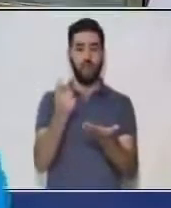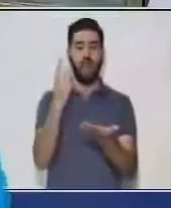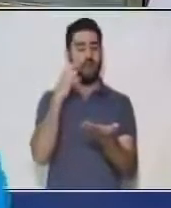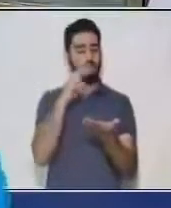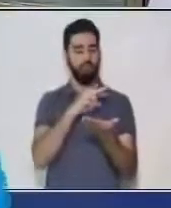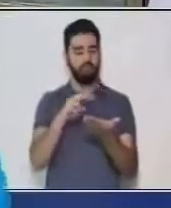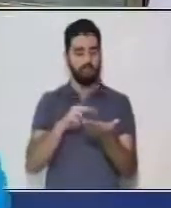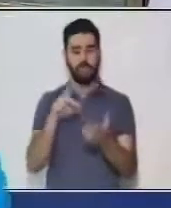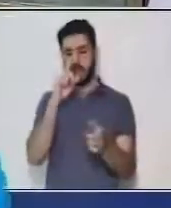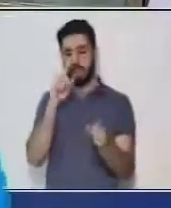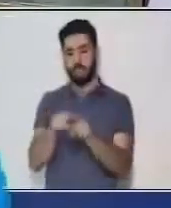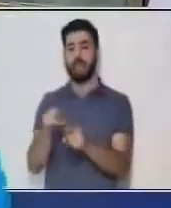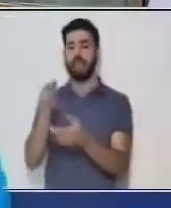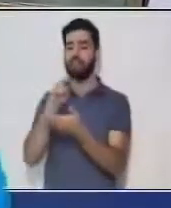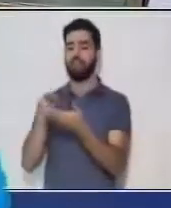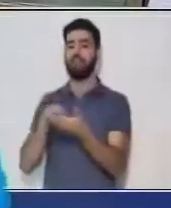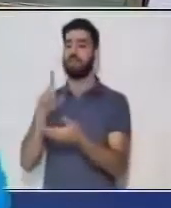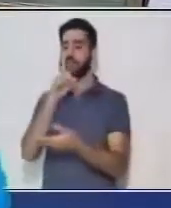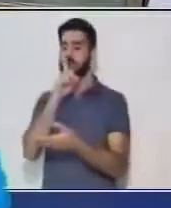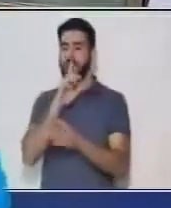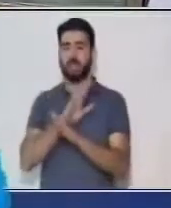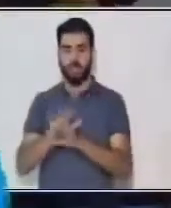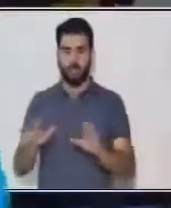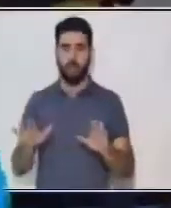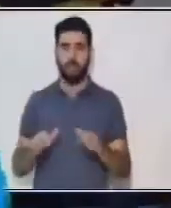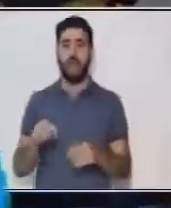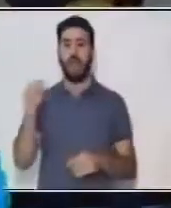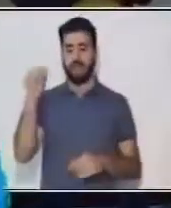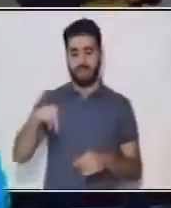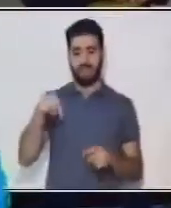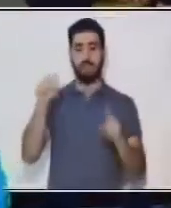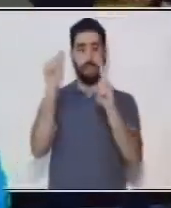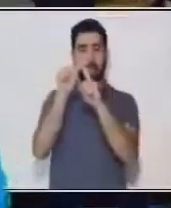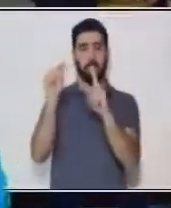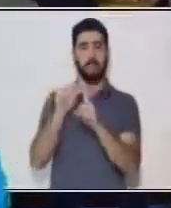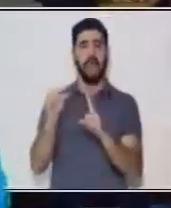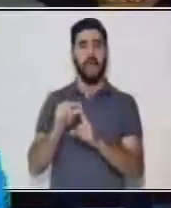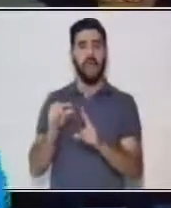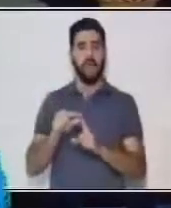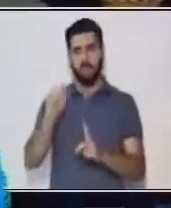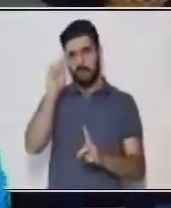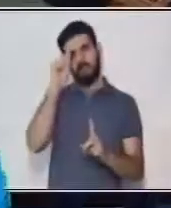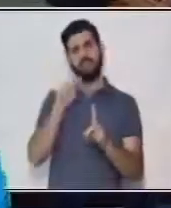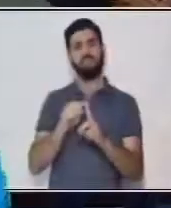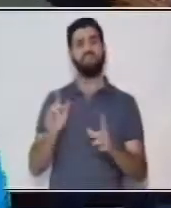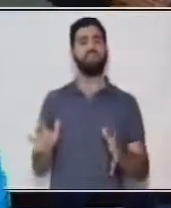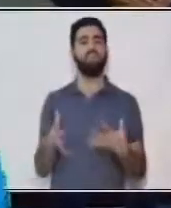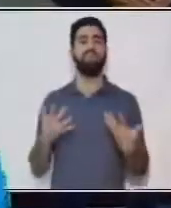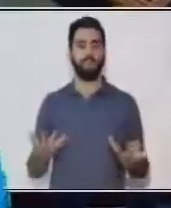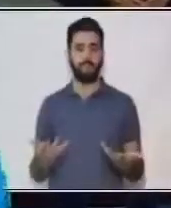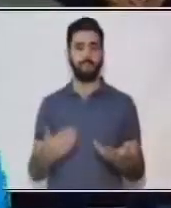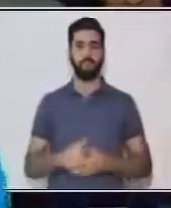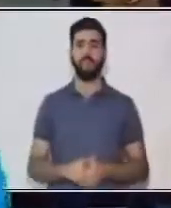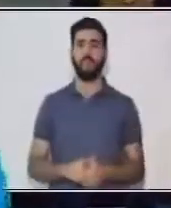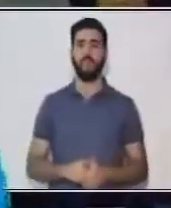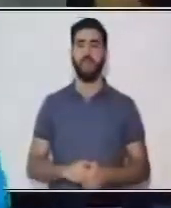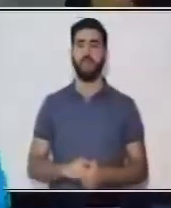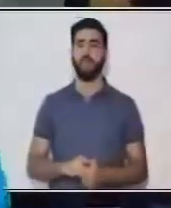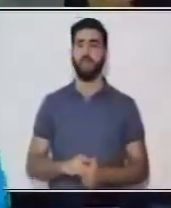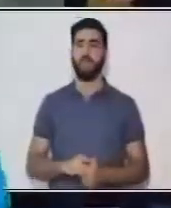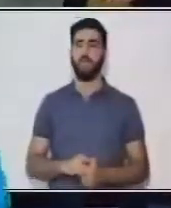lectura silenciosa. Estas palabras específicas vamos a